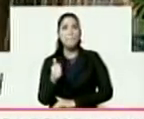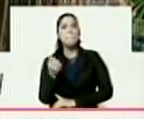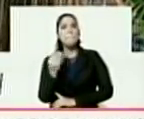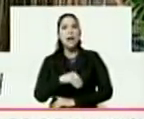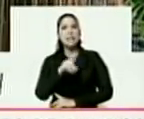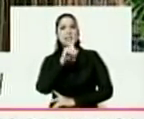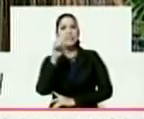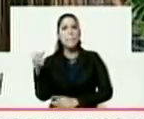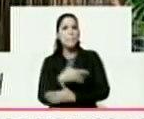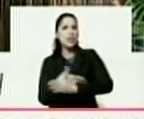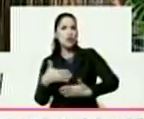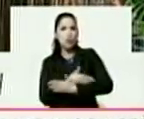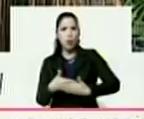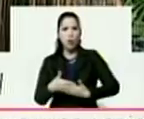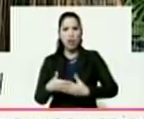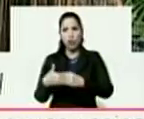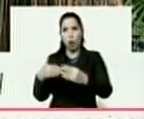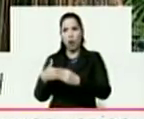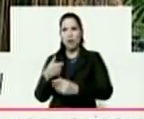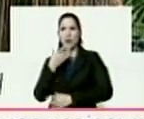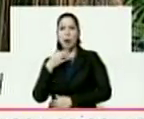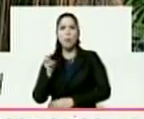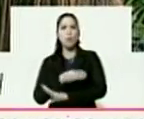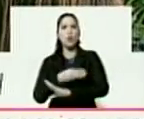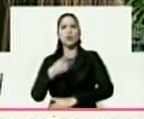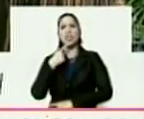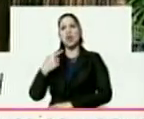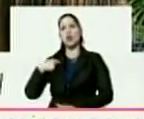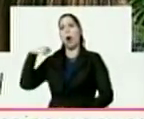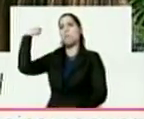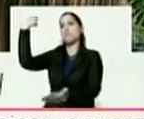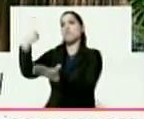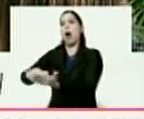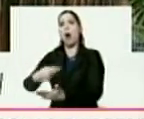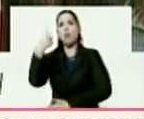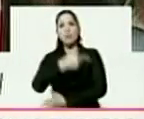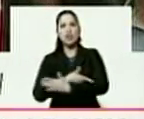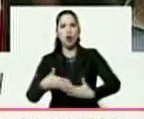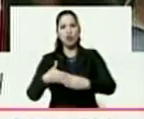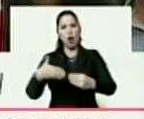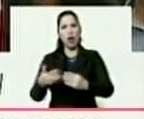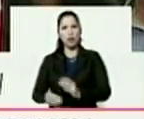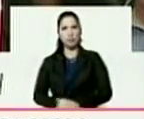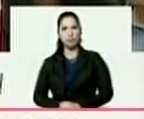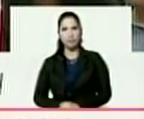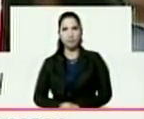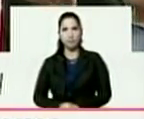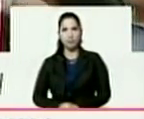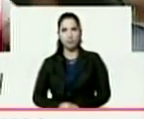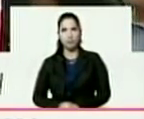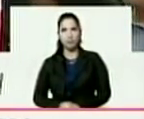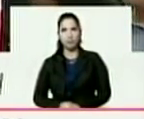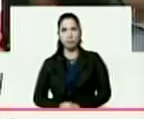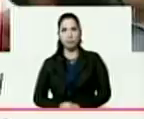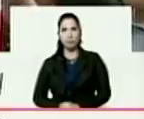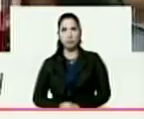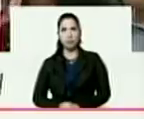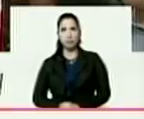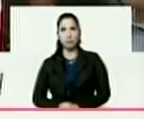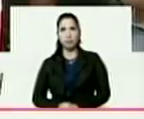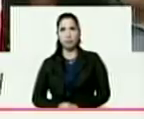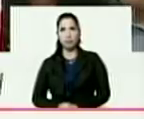salió un artista por allá y dijo yo pongo un millón de dólares no no no no